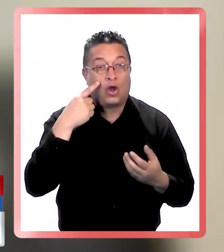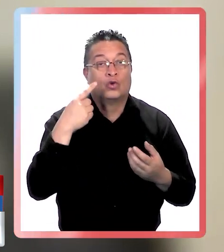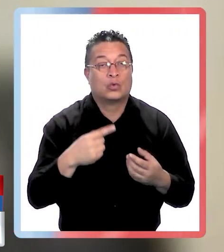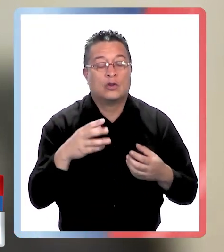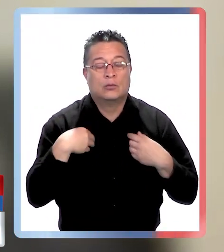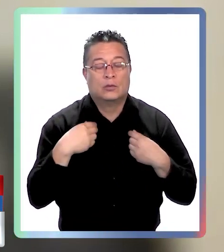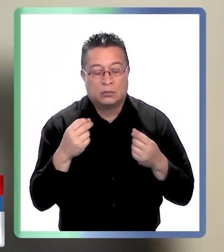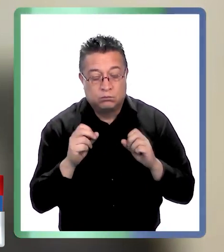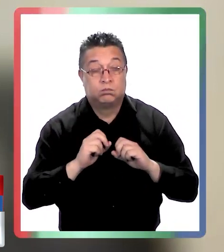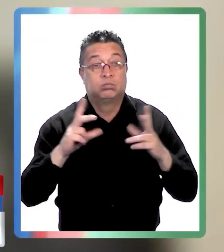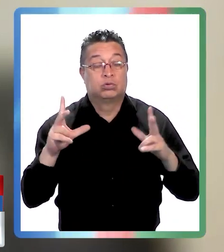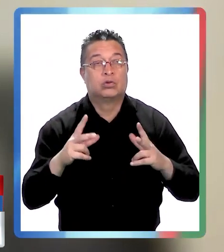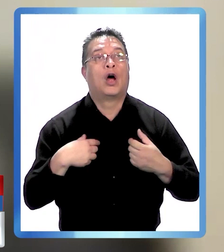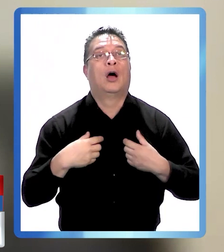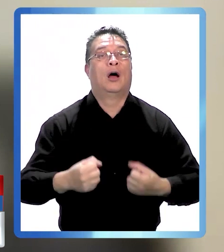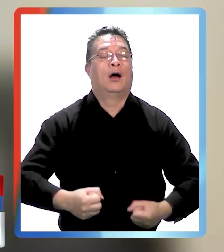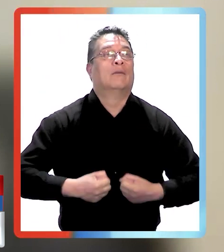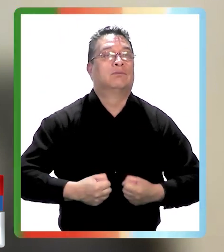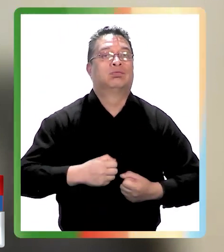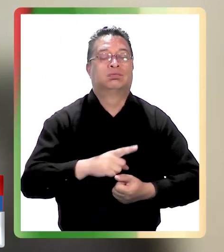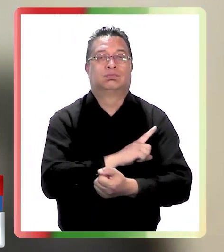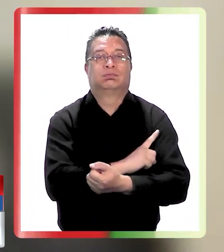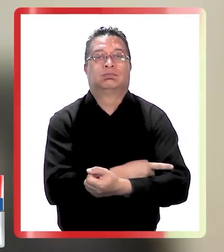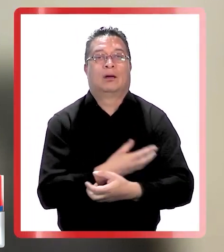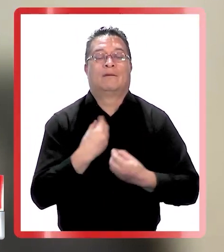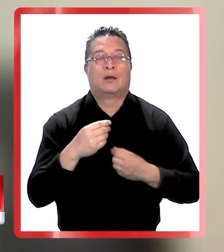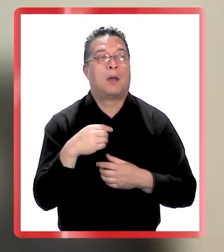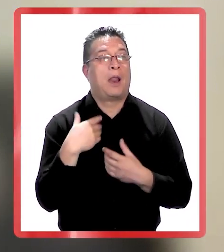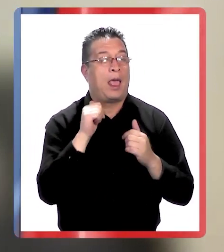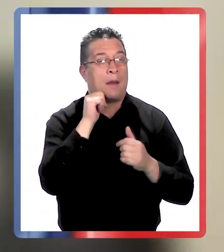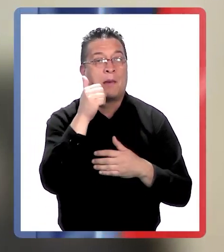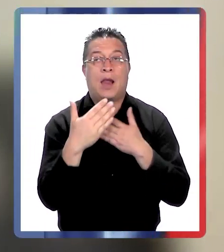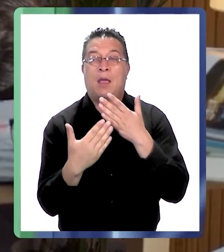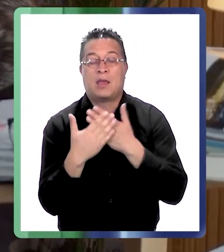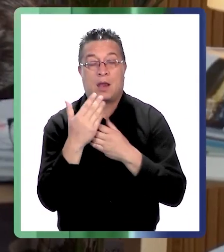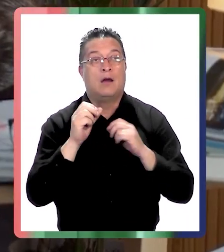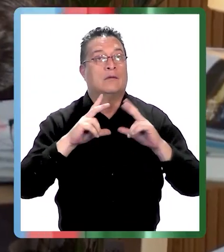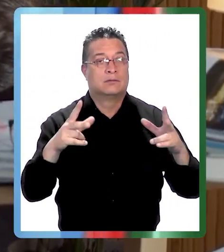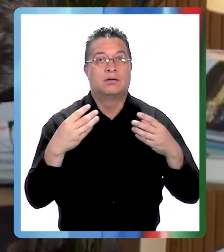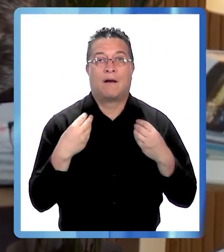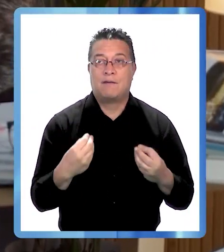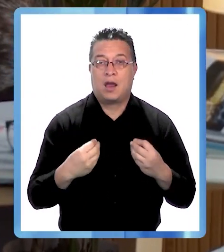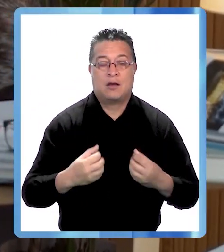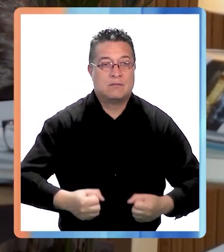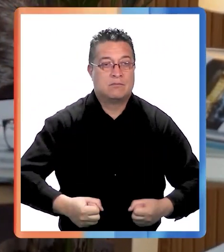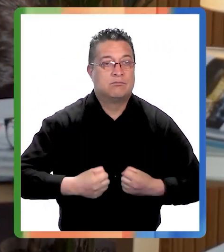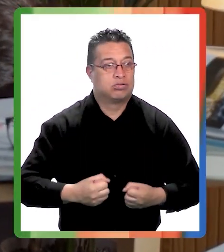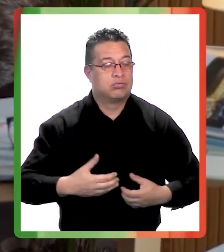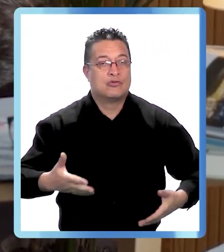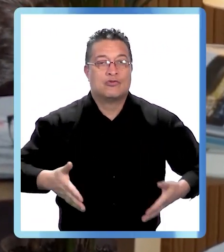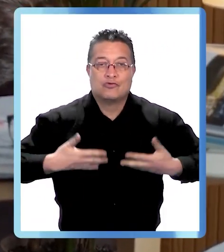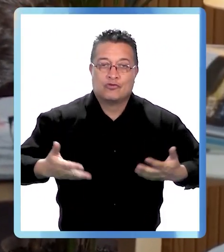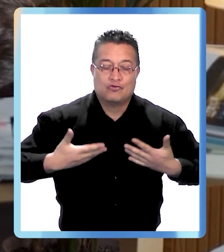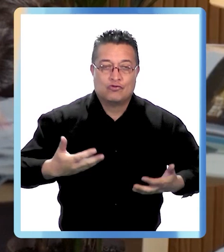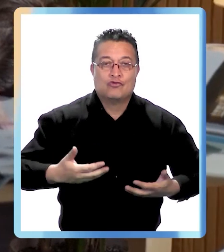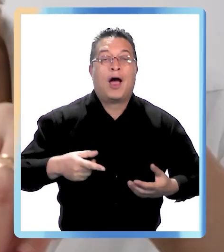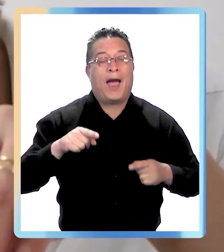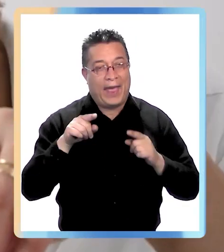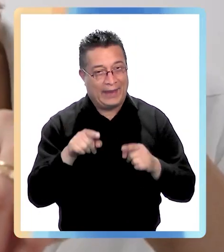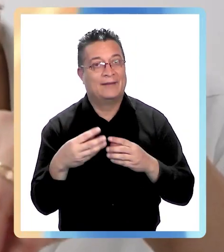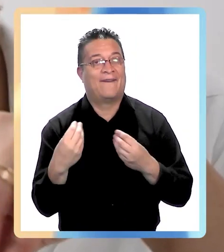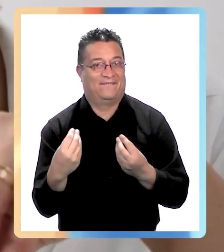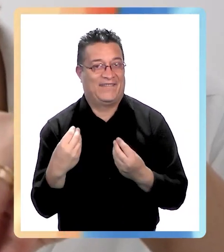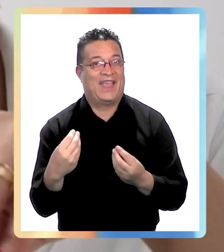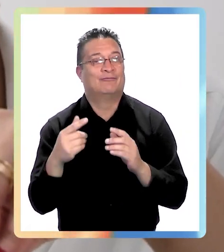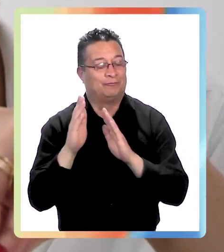que restaura y que energiza a la persona, o sea, hace que una persona se sienta bien durante el día, despierto, dinámico, con energía. Si